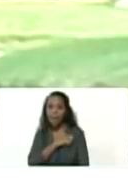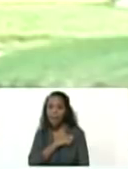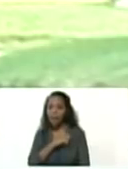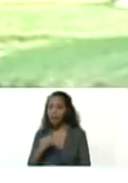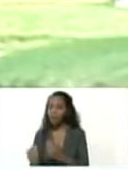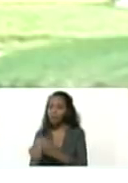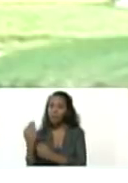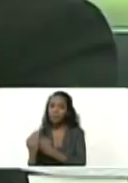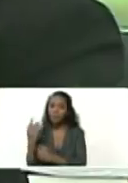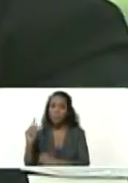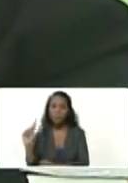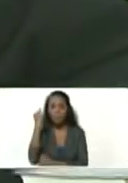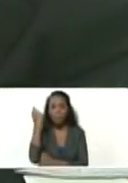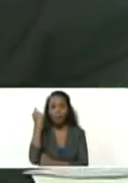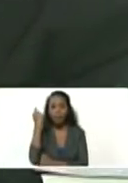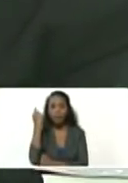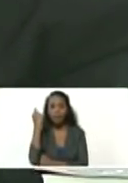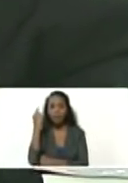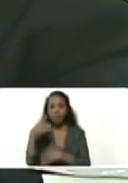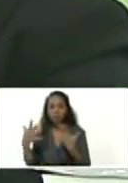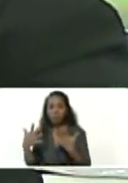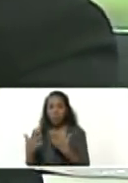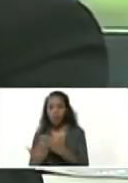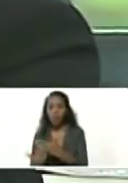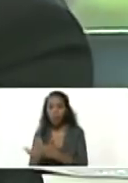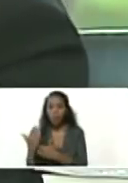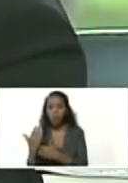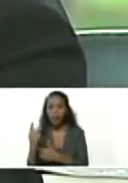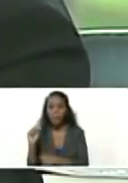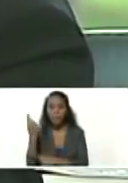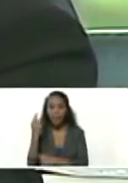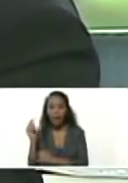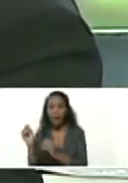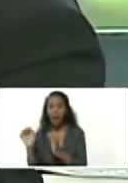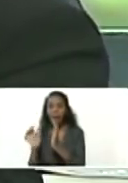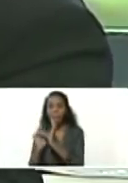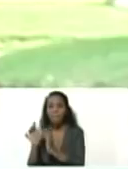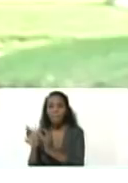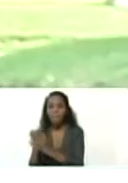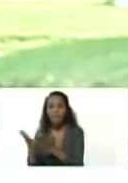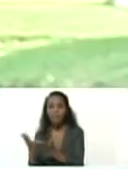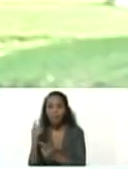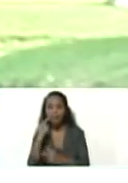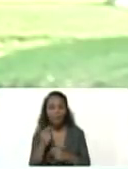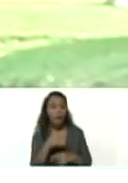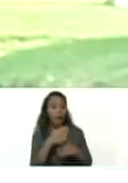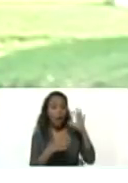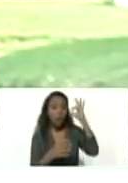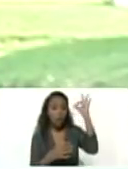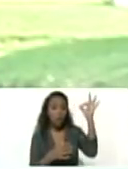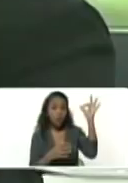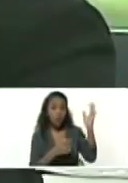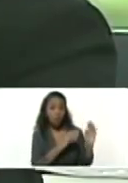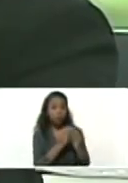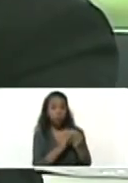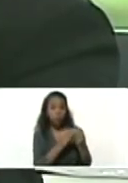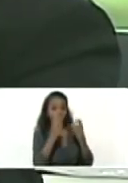Cuando se imprimió la llamada la Biblia. En el Consejo Ecuménico vamos a evaluarlo bien. Por